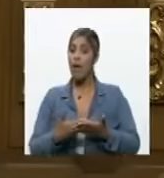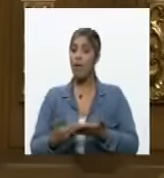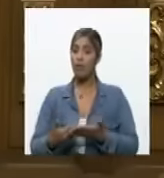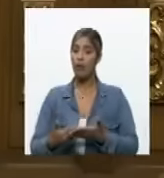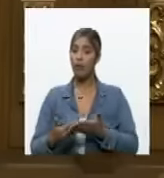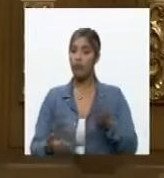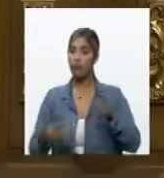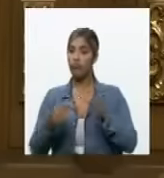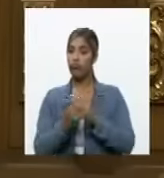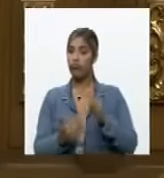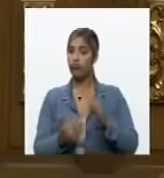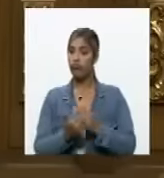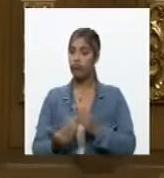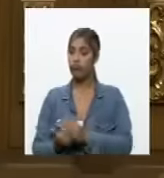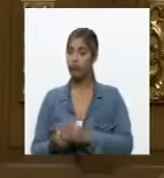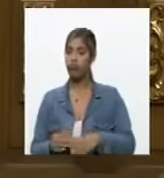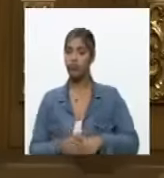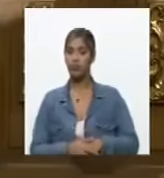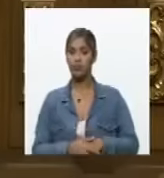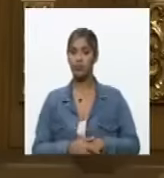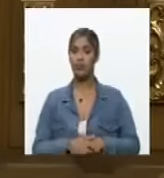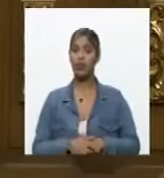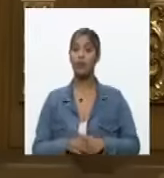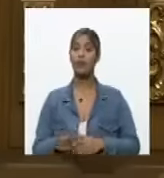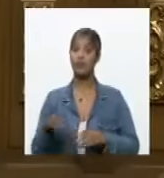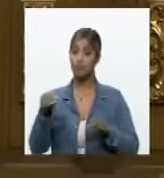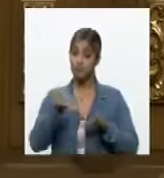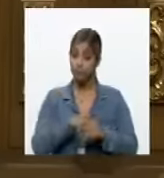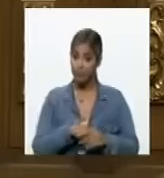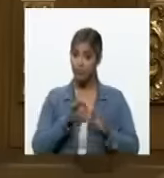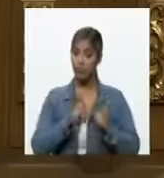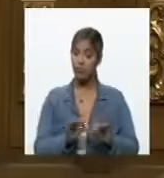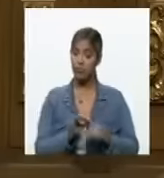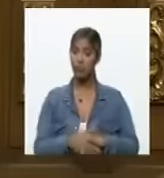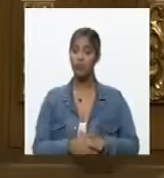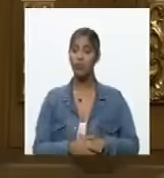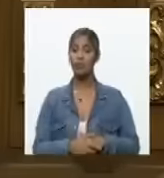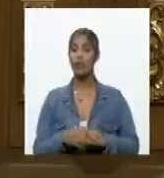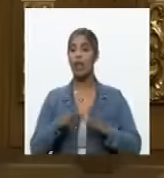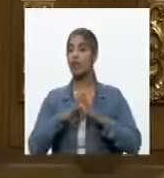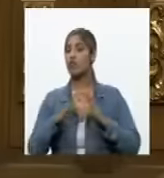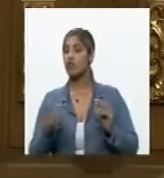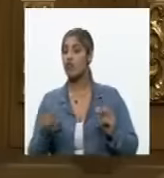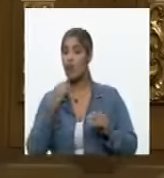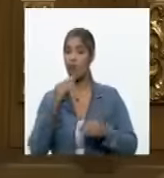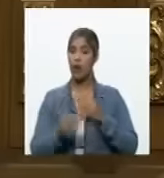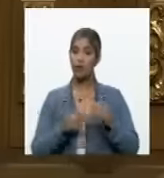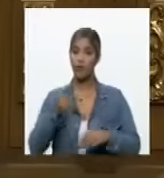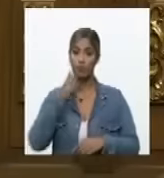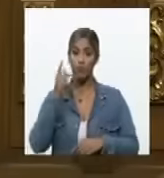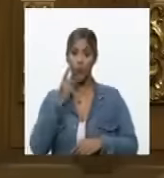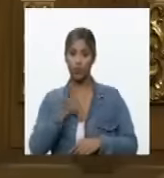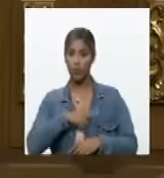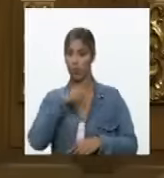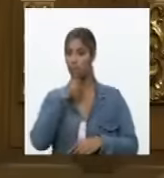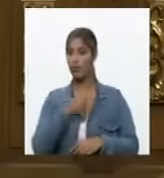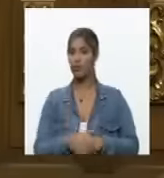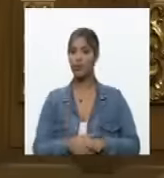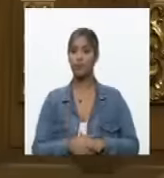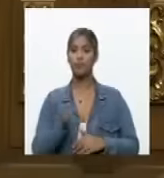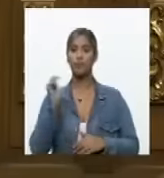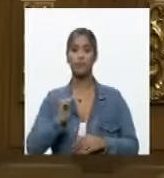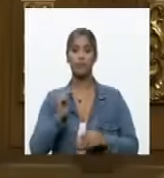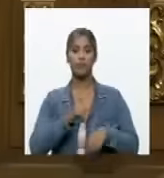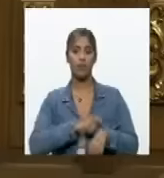pasivos y algunos de sus activos. Y dentro de sus pasivos están todos estos crímenes políticos horrendos que se cometieron en